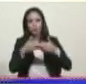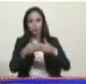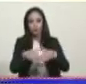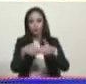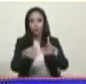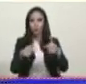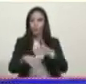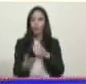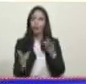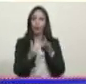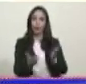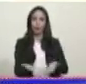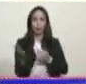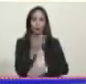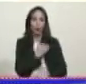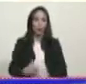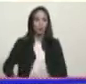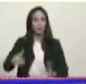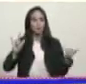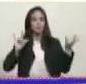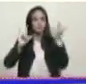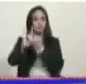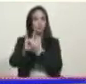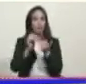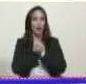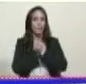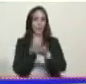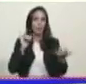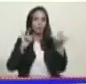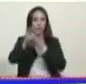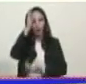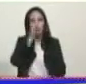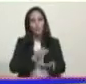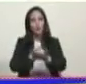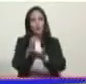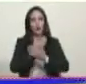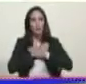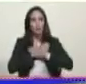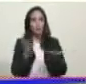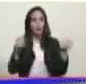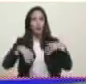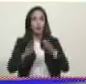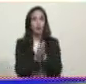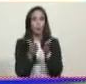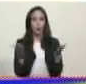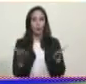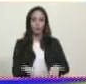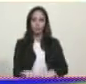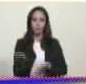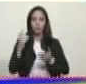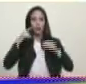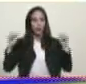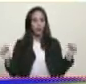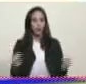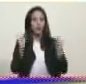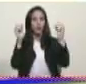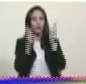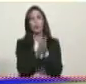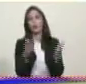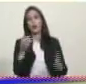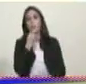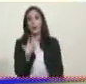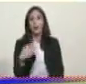beneficiar. Adelante, presidente, le queremos, le amamos y somos leales a usted desde Cumaná. ¡Que viva Cumaná, bella